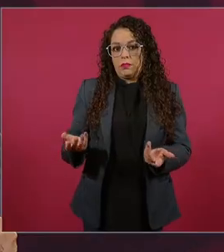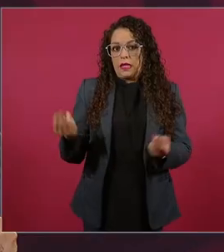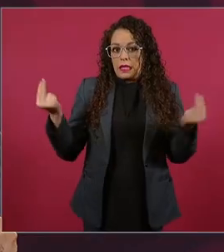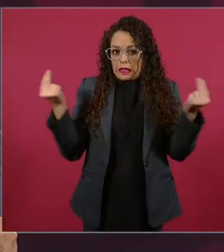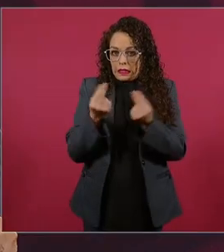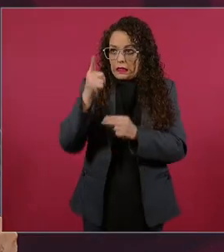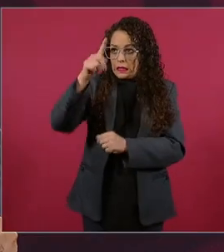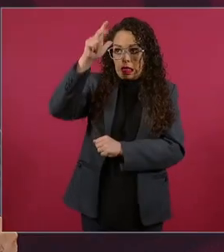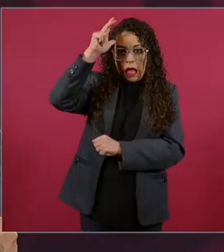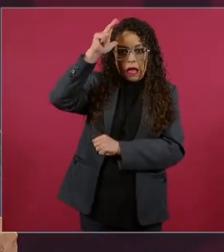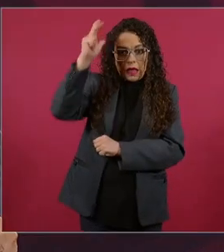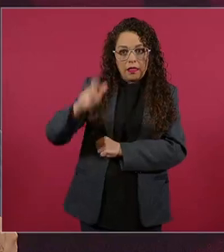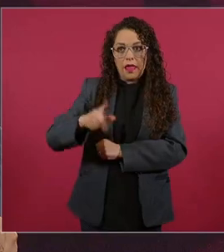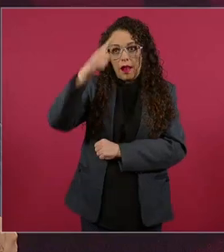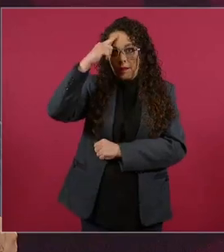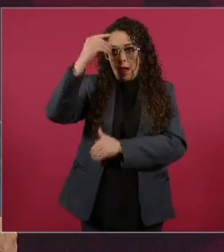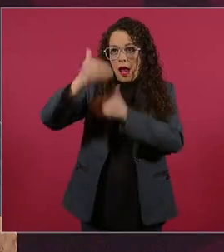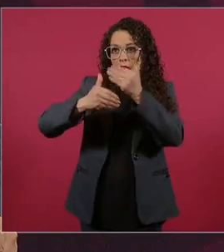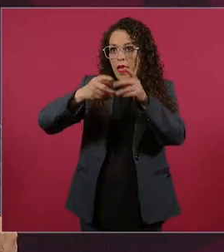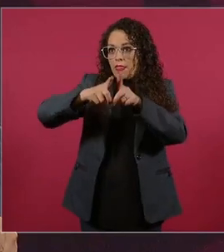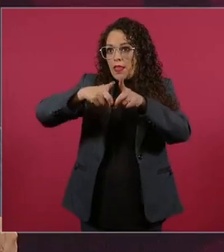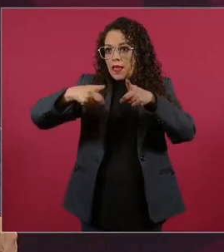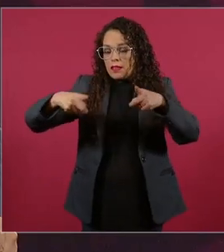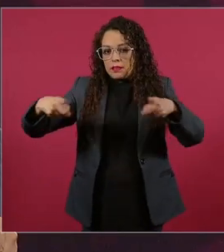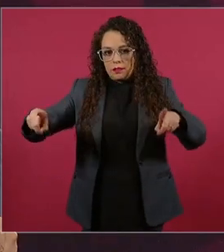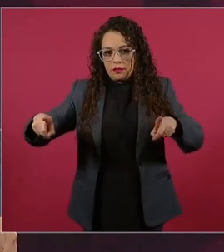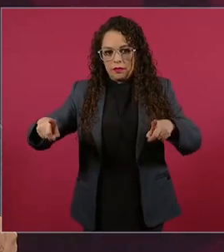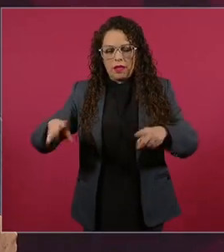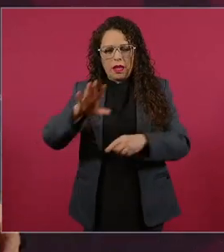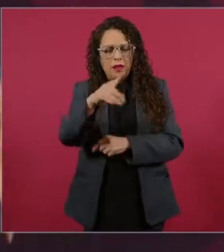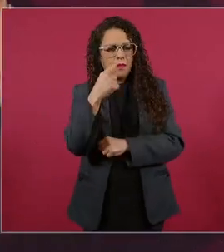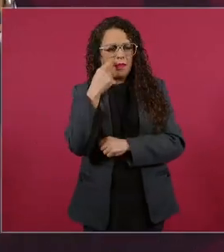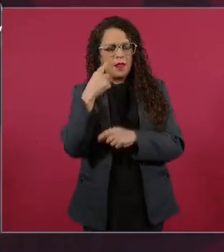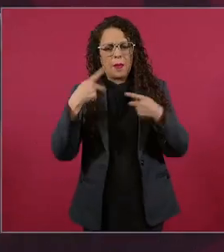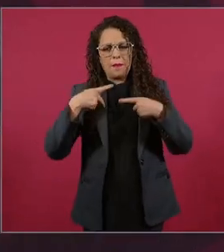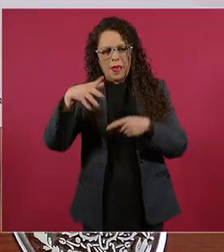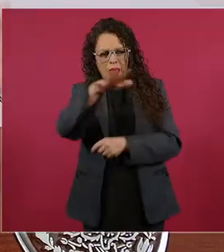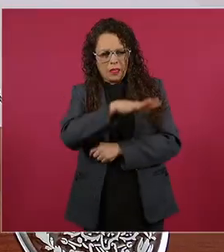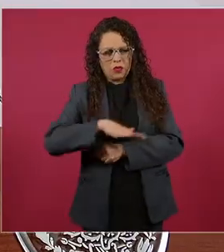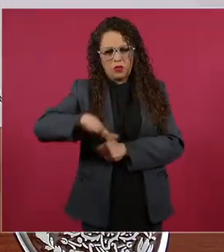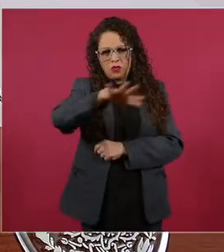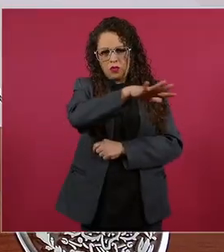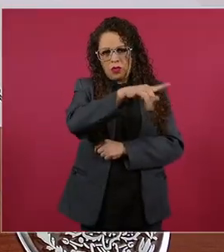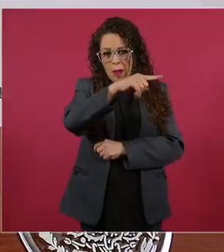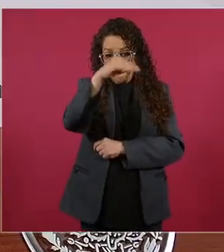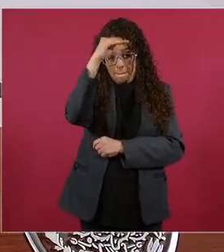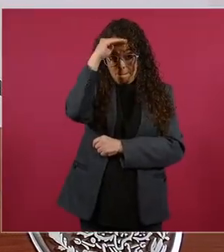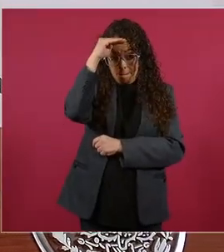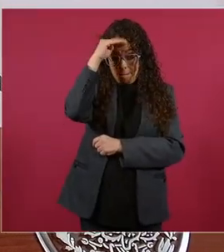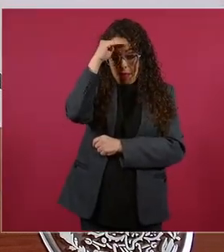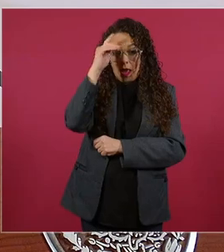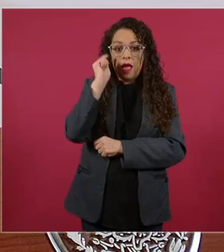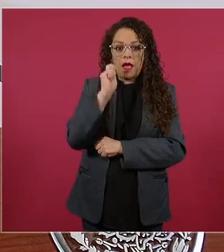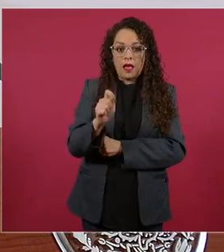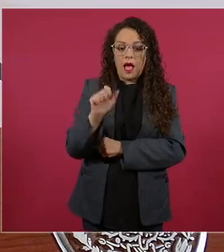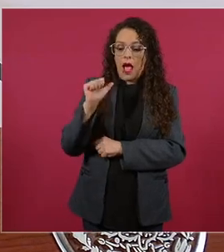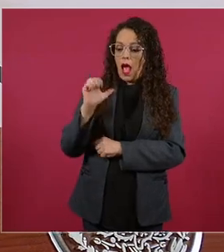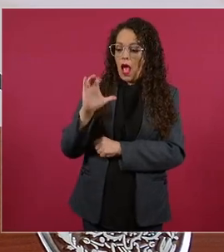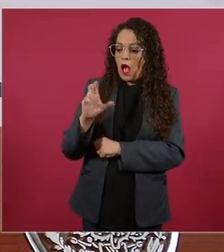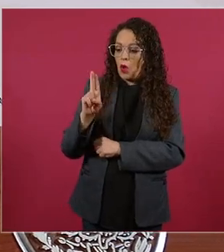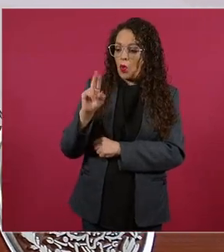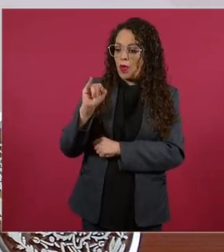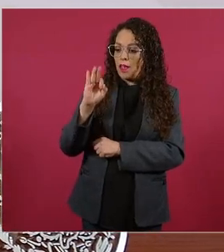como en Hidalgo se fue creando un acuífero por el desagüe de